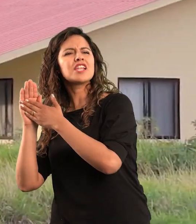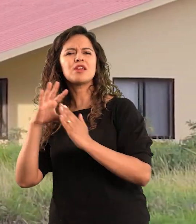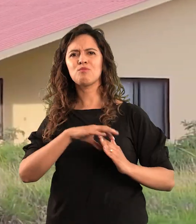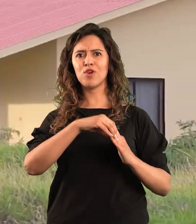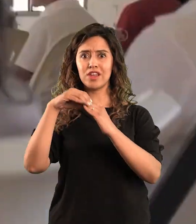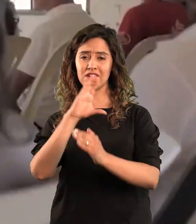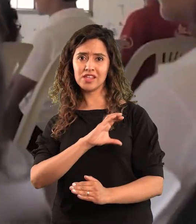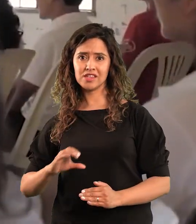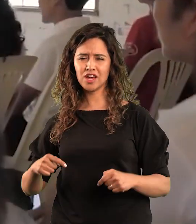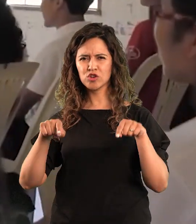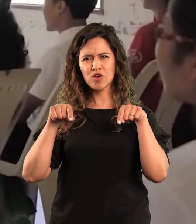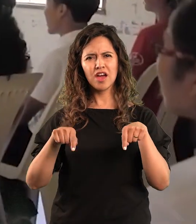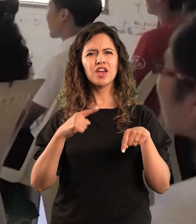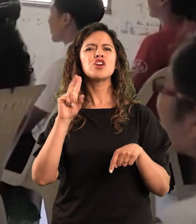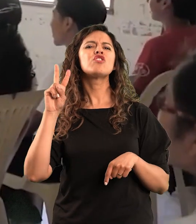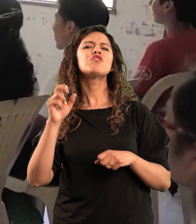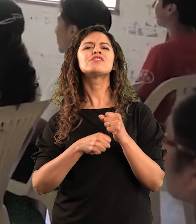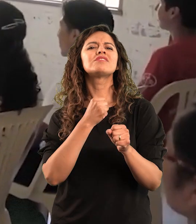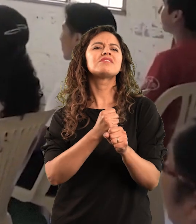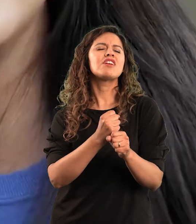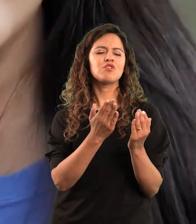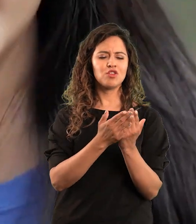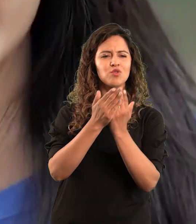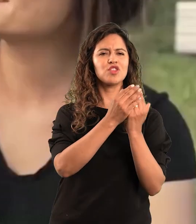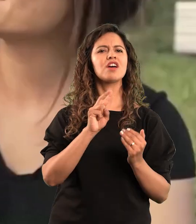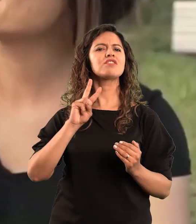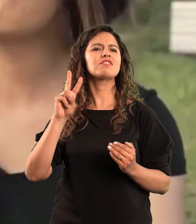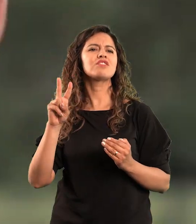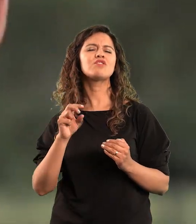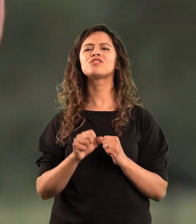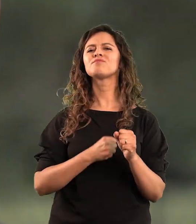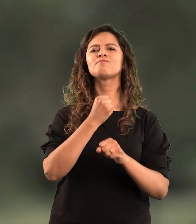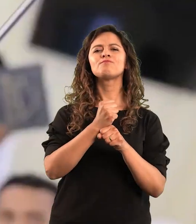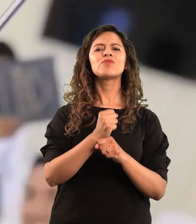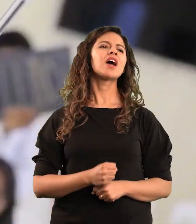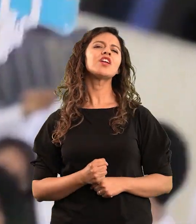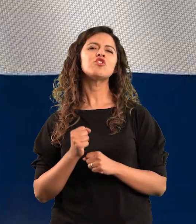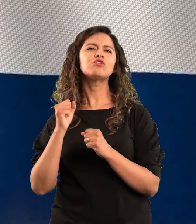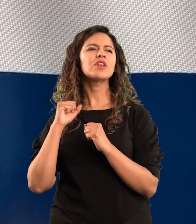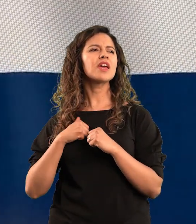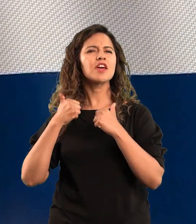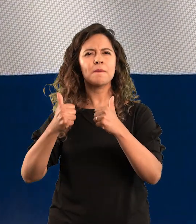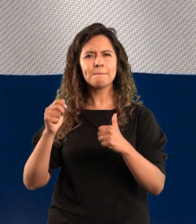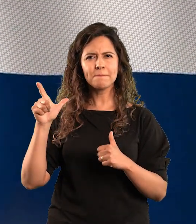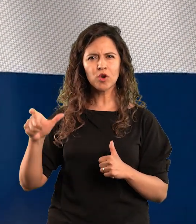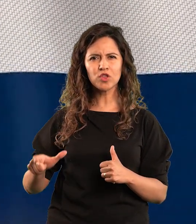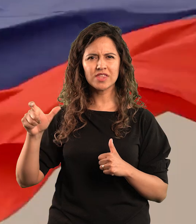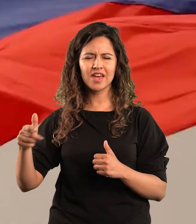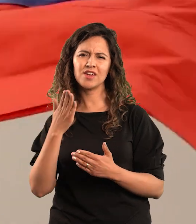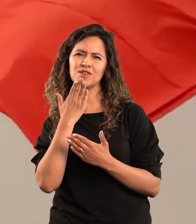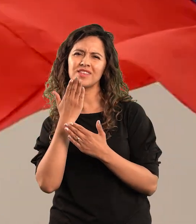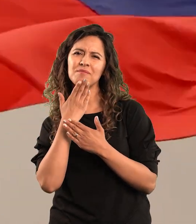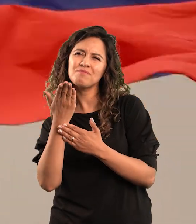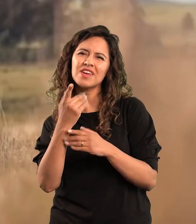como estudiante y luego 3 años como voluntario. También serví como voluntario en otros países como República Dominicana